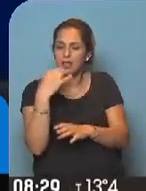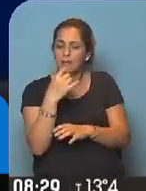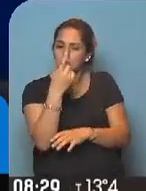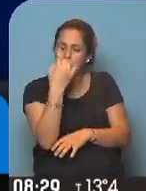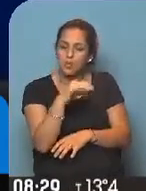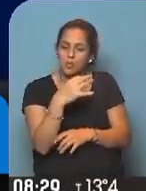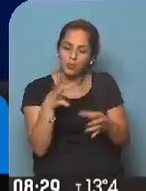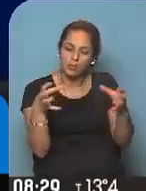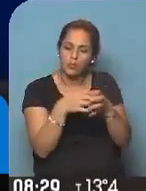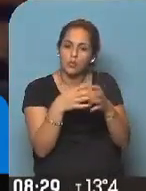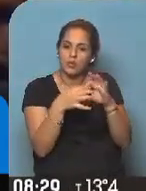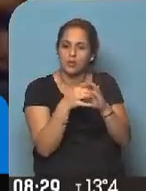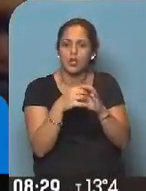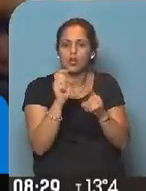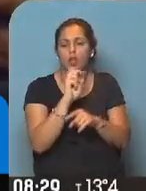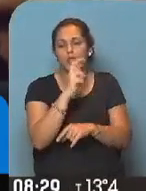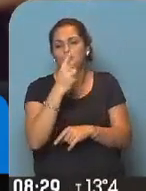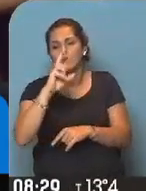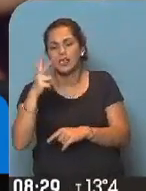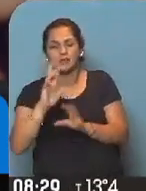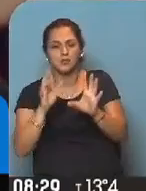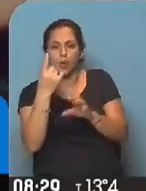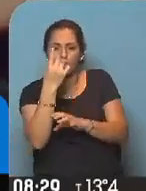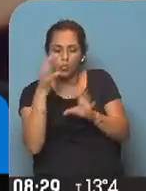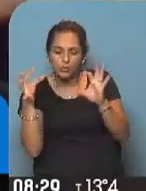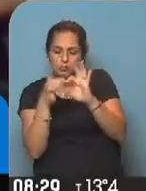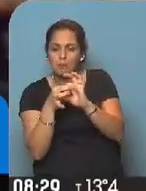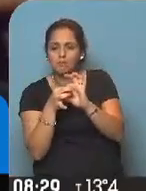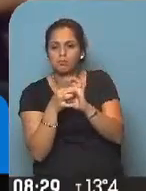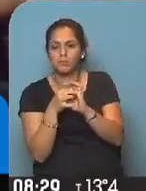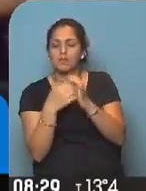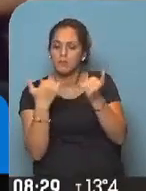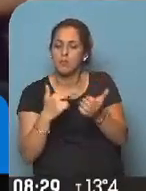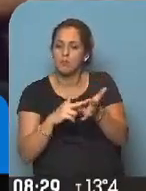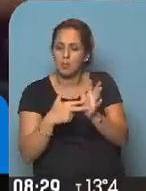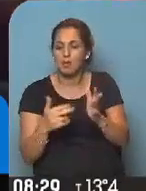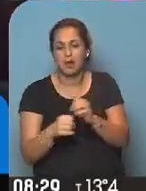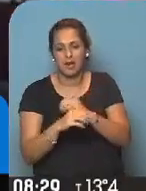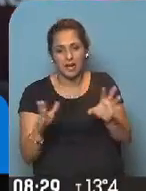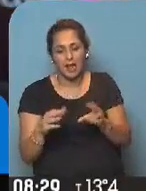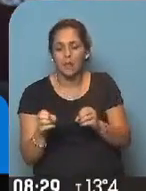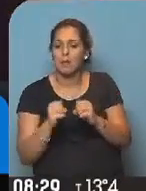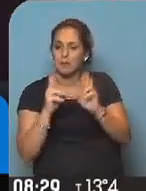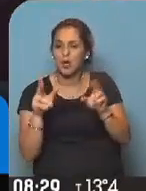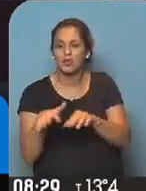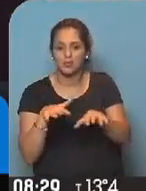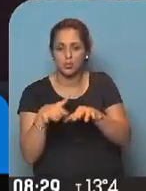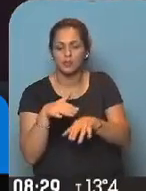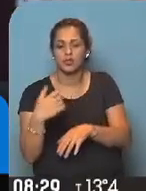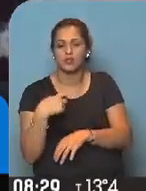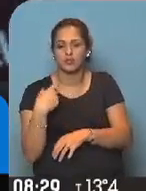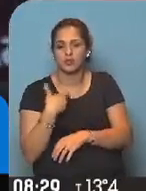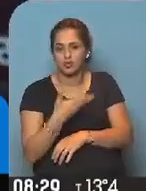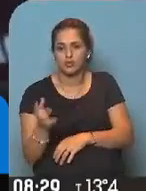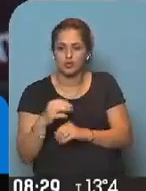única oposición y no dos o tres no hay que fragmentar se estamos ante un problema serio está empeorando mucho la situación social claramente